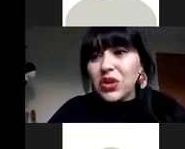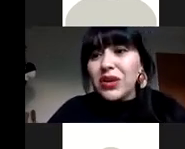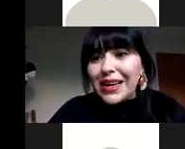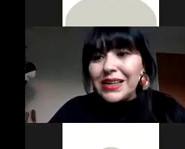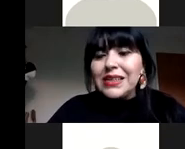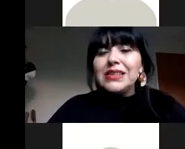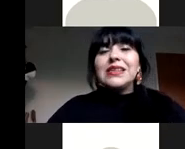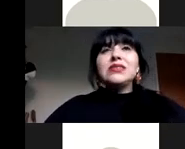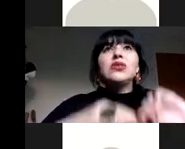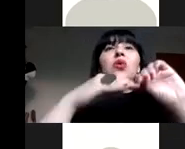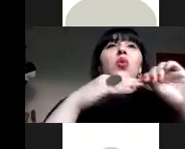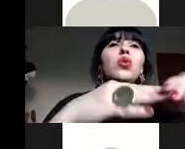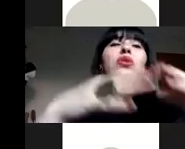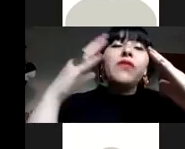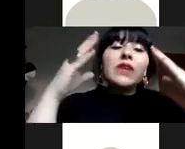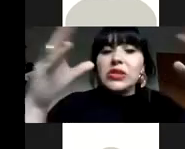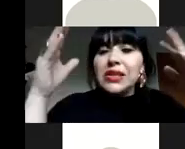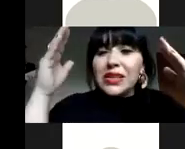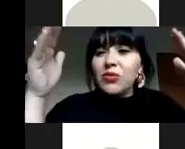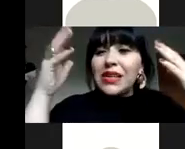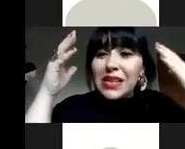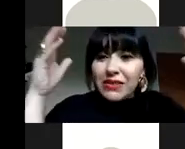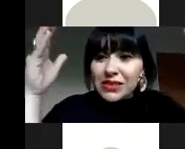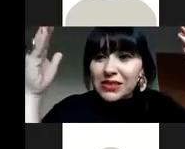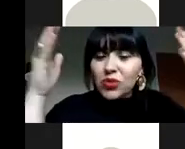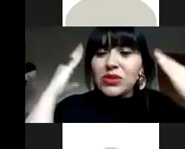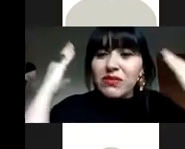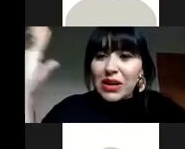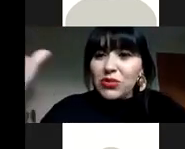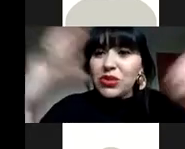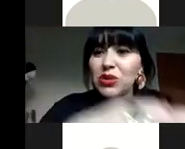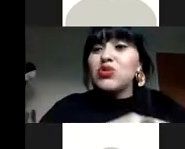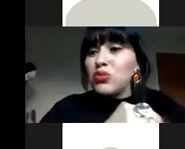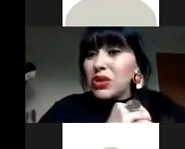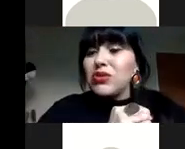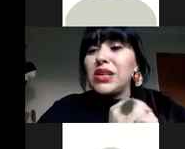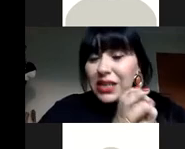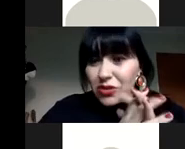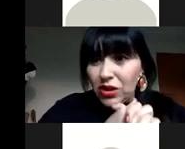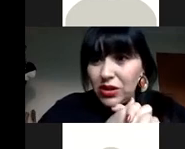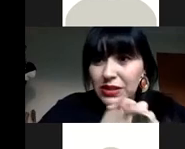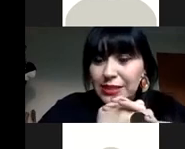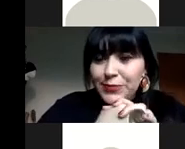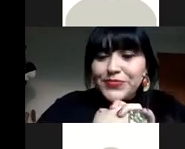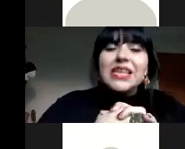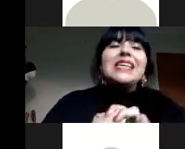deserción escolar, que es uno de los factores de riesgo más graves cuando hablamos de consumo de droga y alcohol.